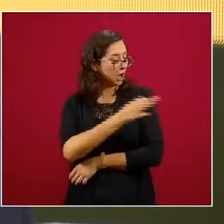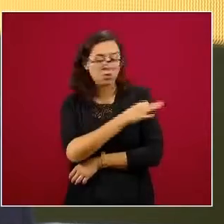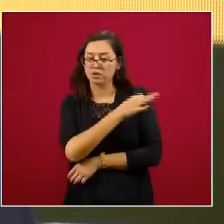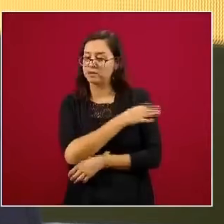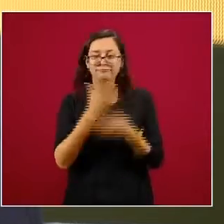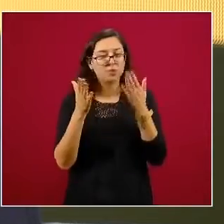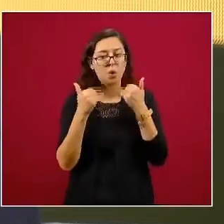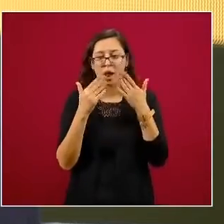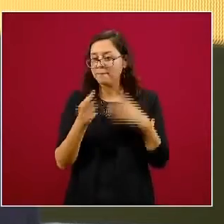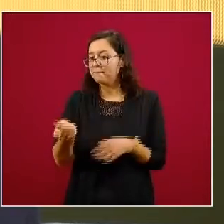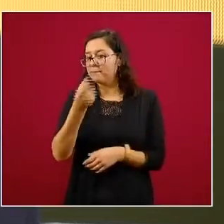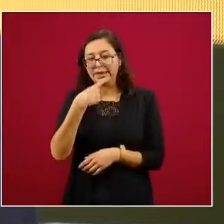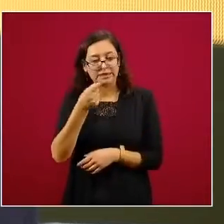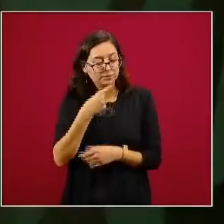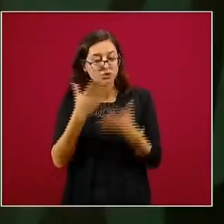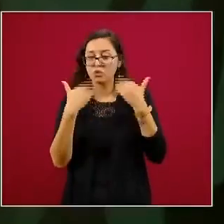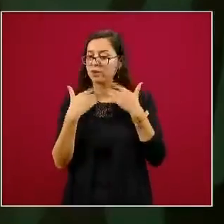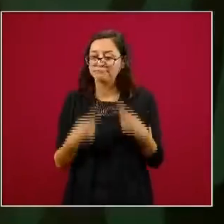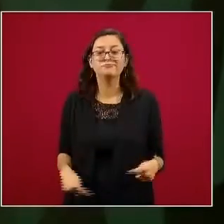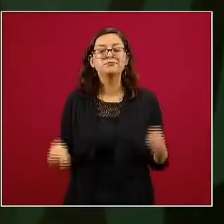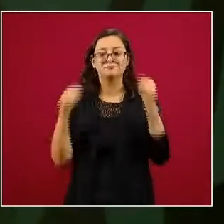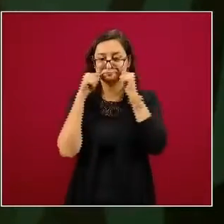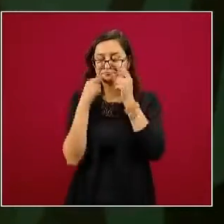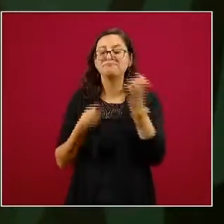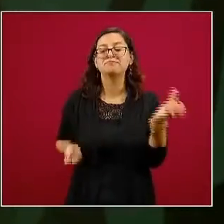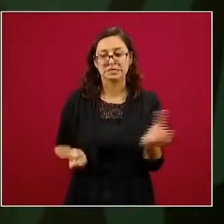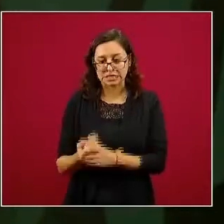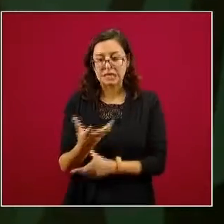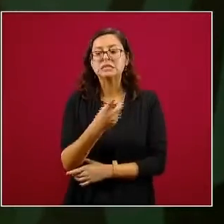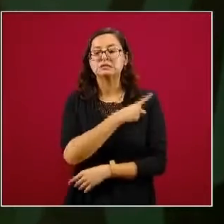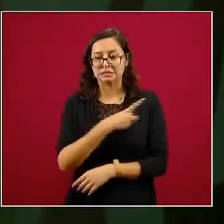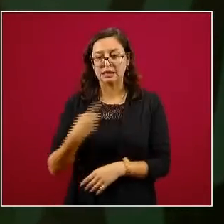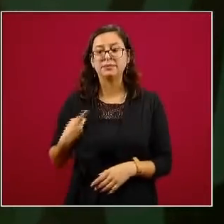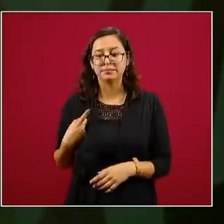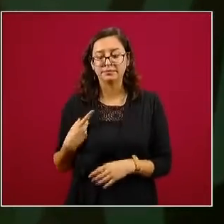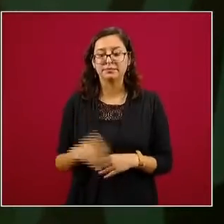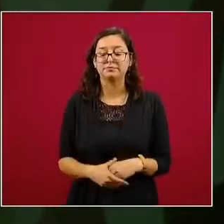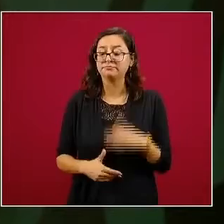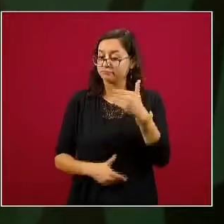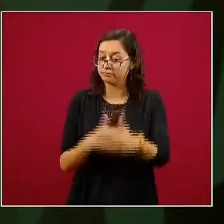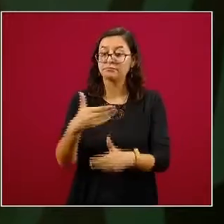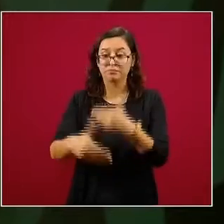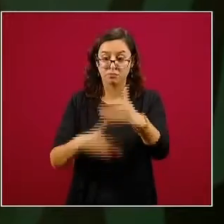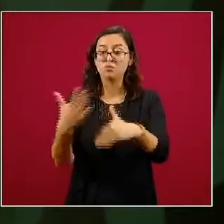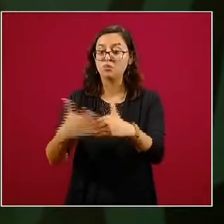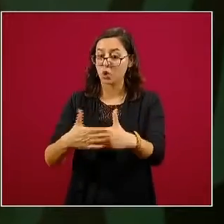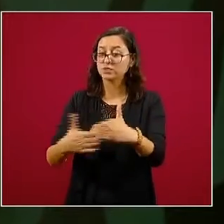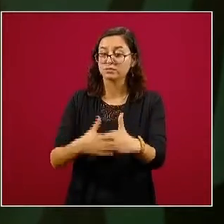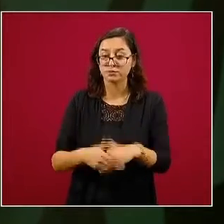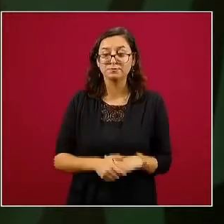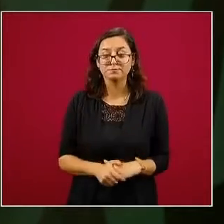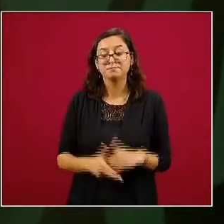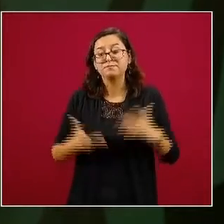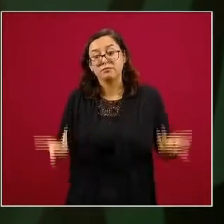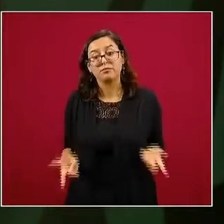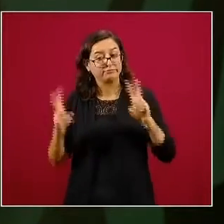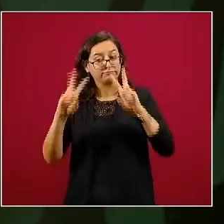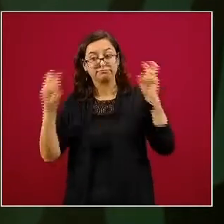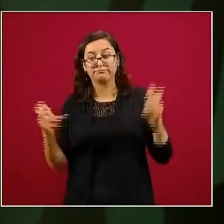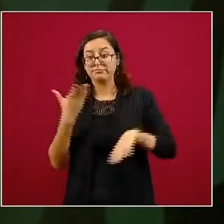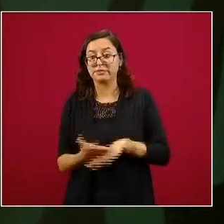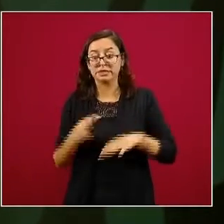atención, deben ser reforzados y potenciados, sabiendo distinguir los síntomas de dengue